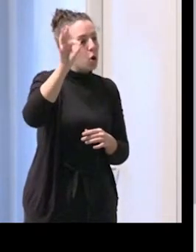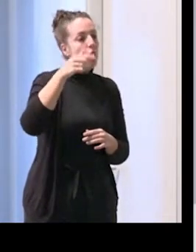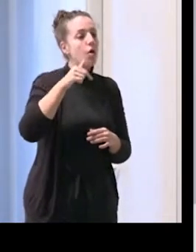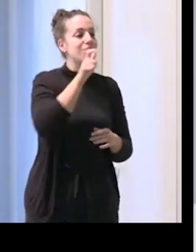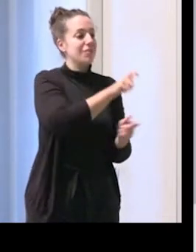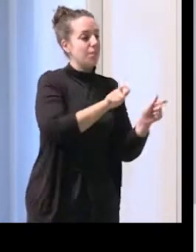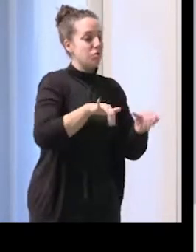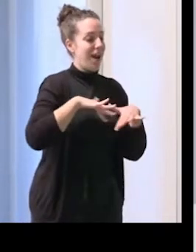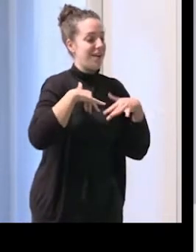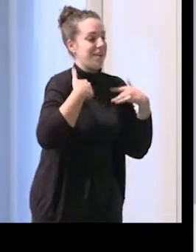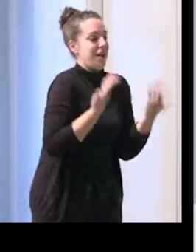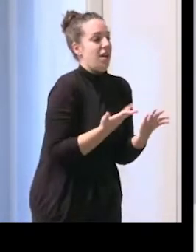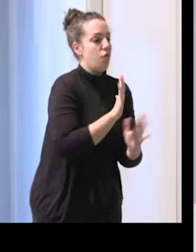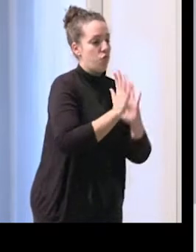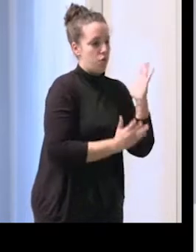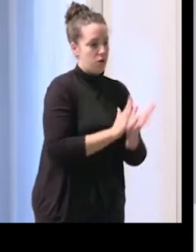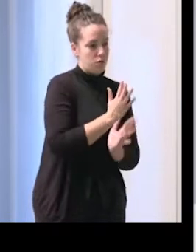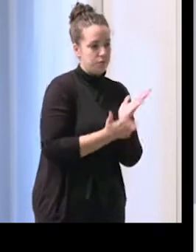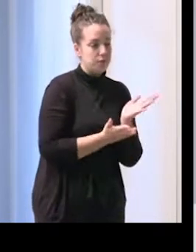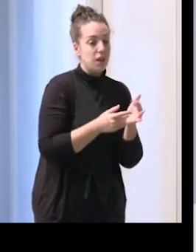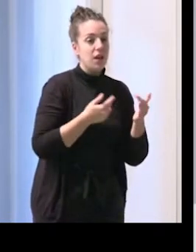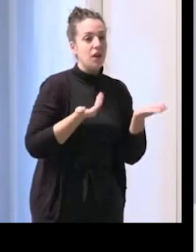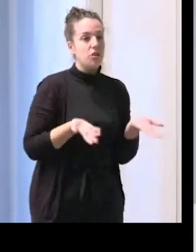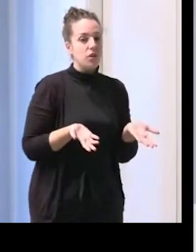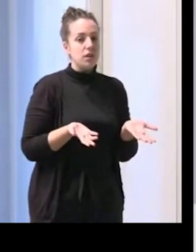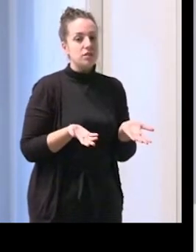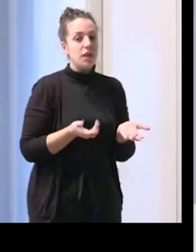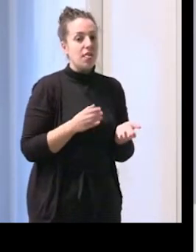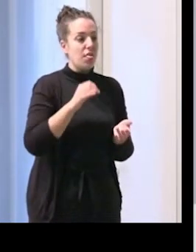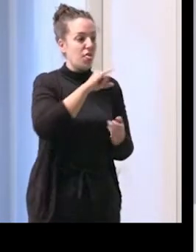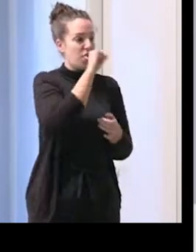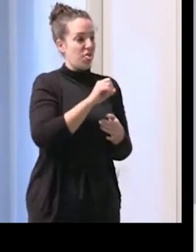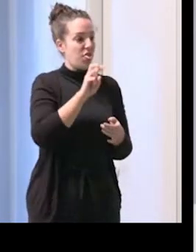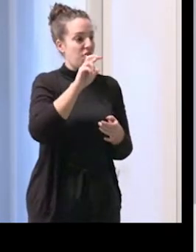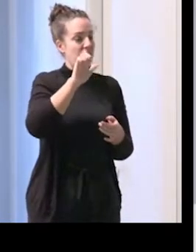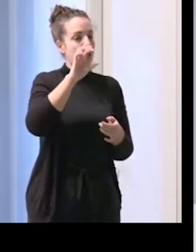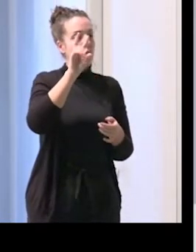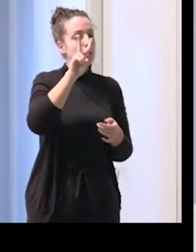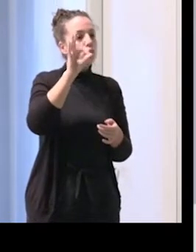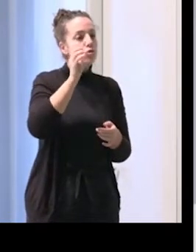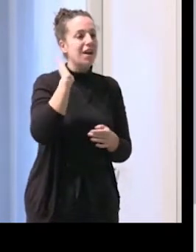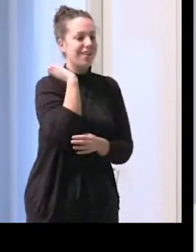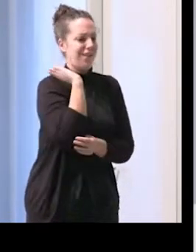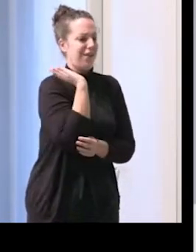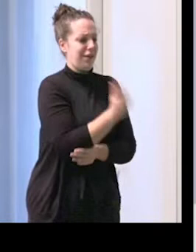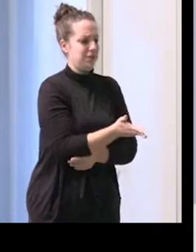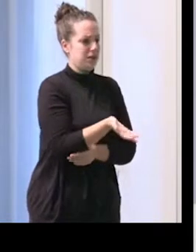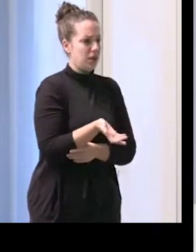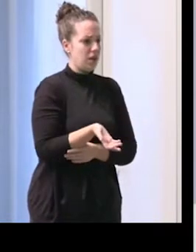al hombre el fuego. Por lo tanto, Zeus lo castiga, lo